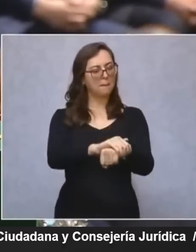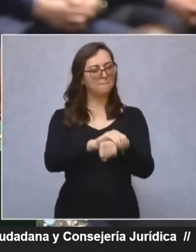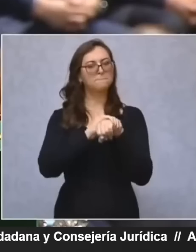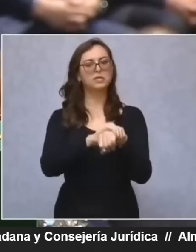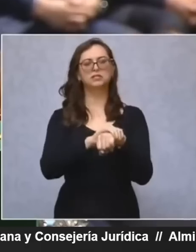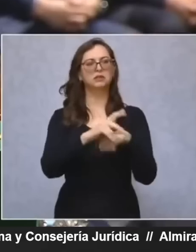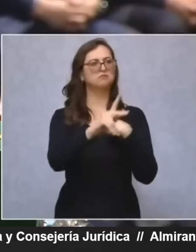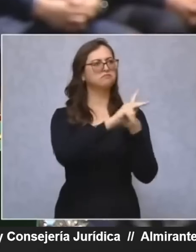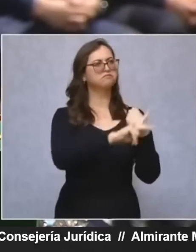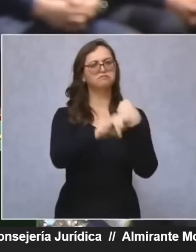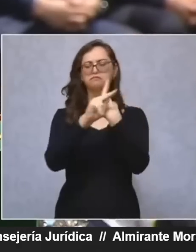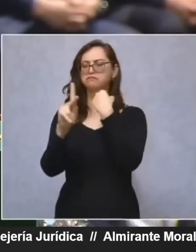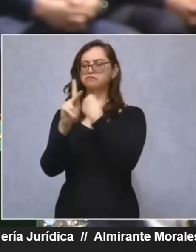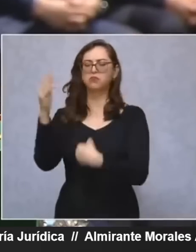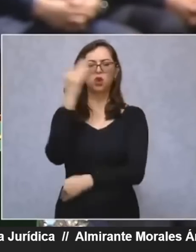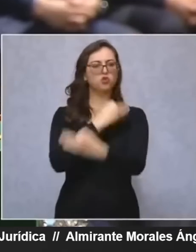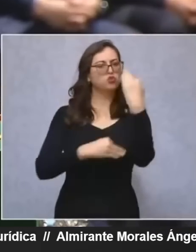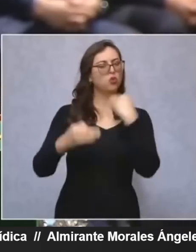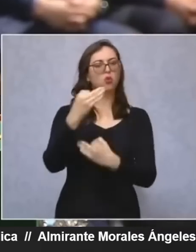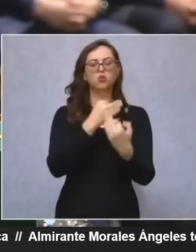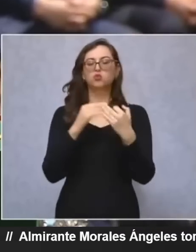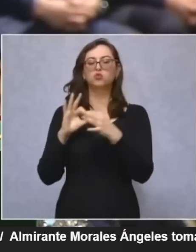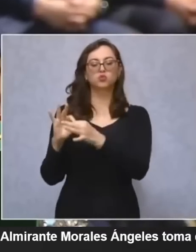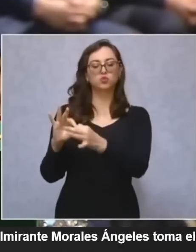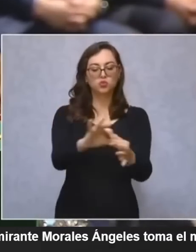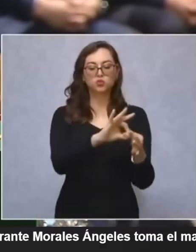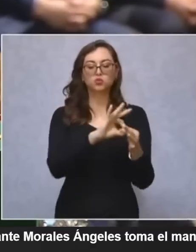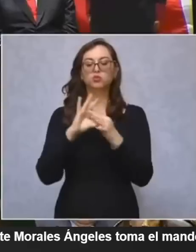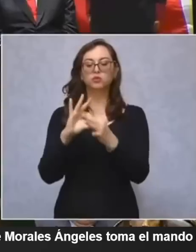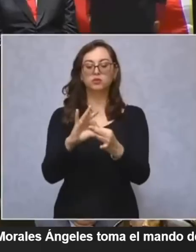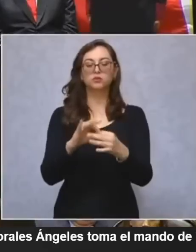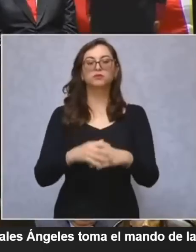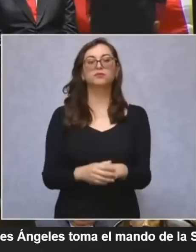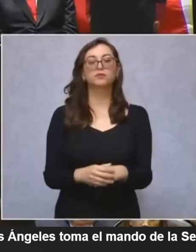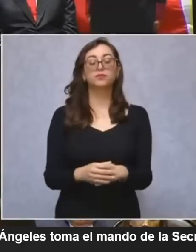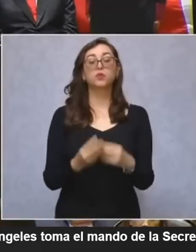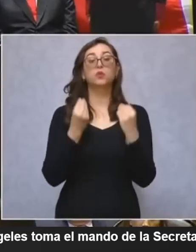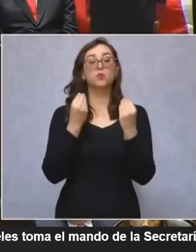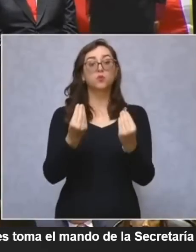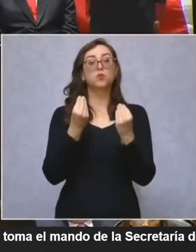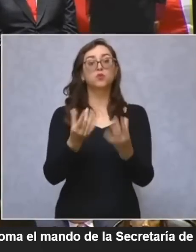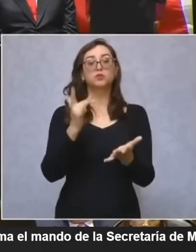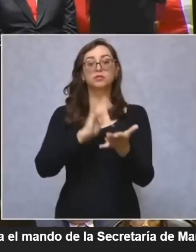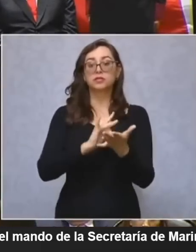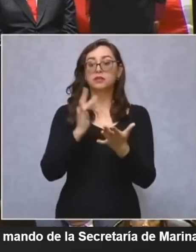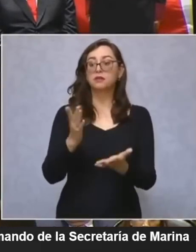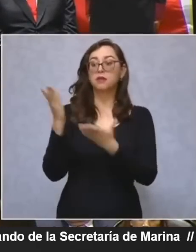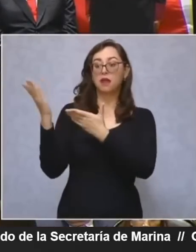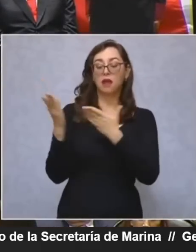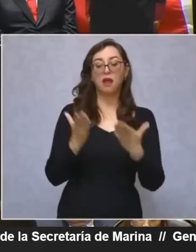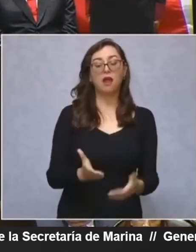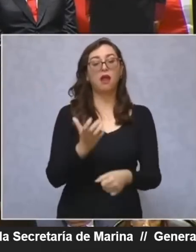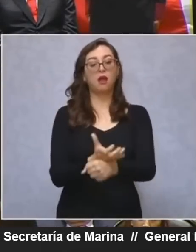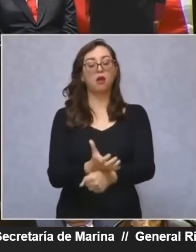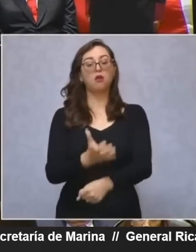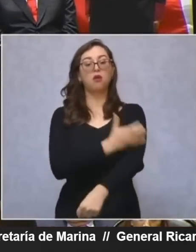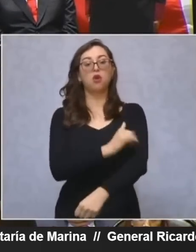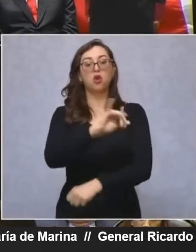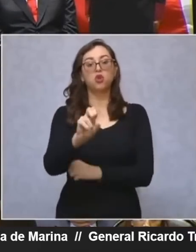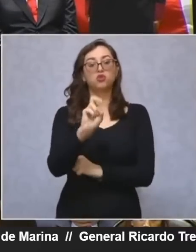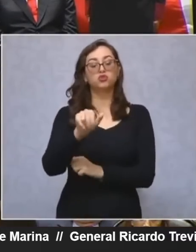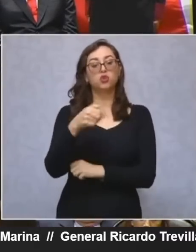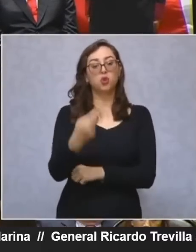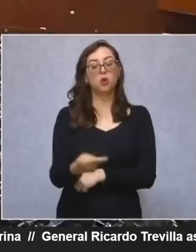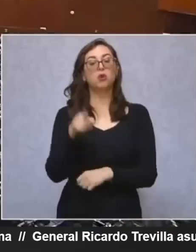con todos los pueblos del mundo. Agradezco la presencia de John Briceño, primer ministro de